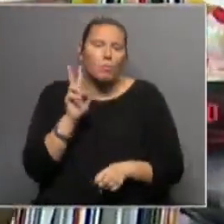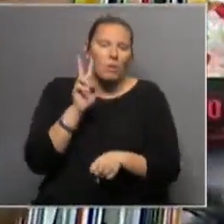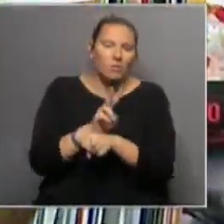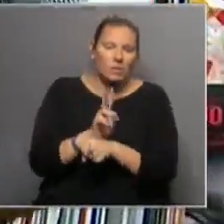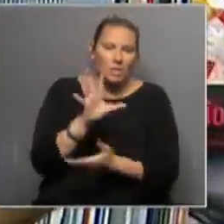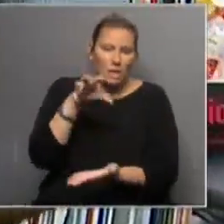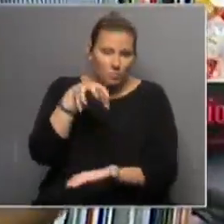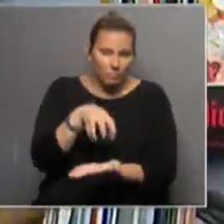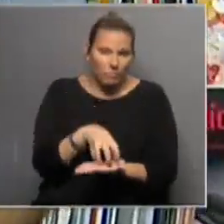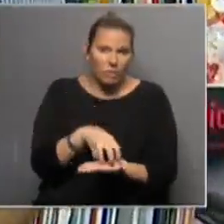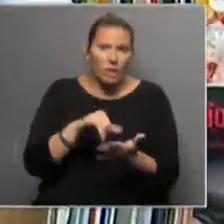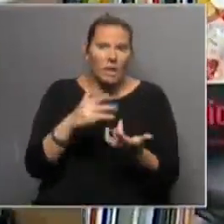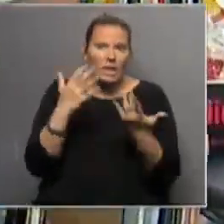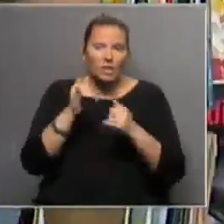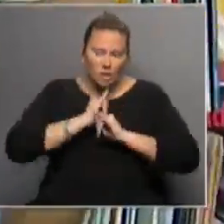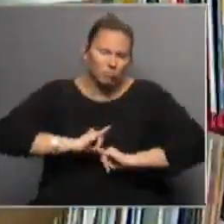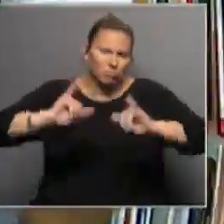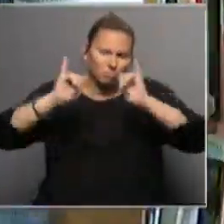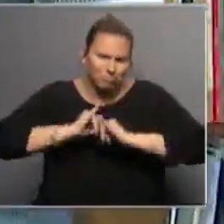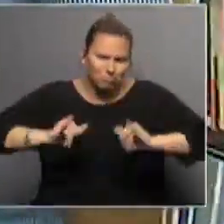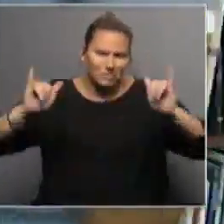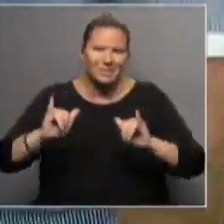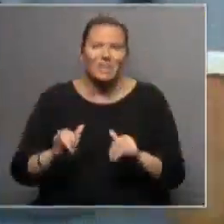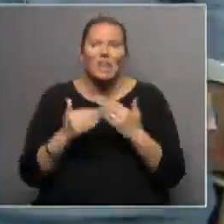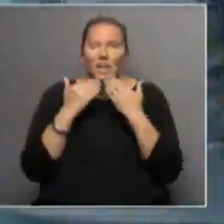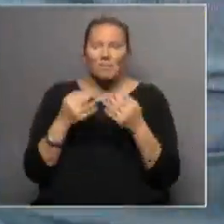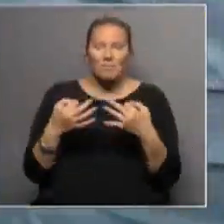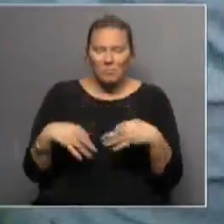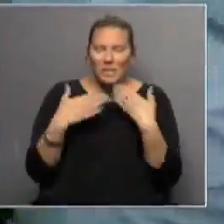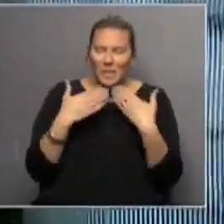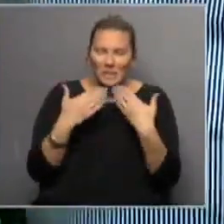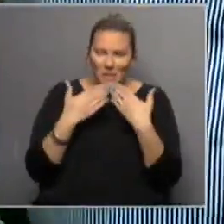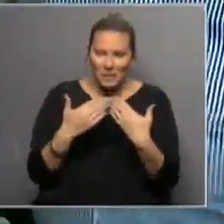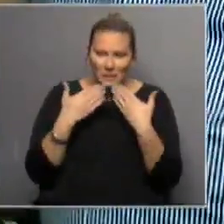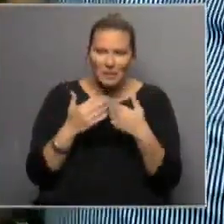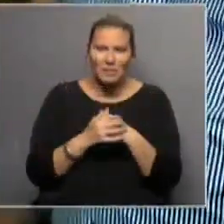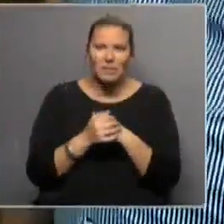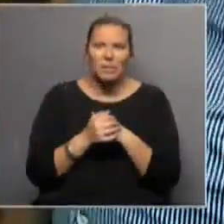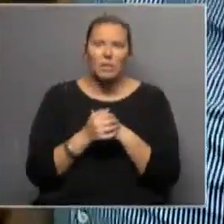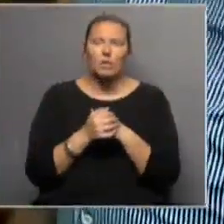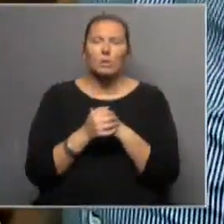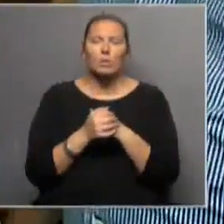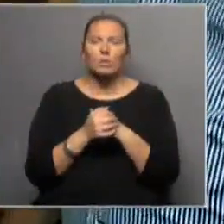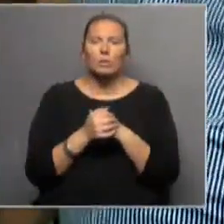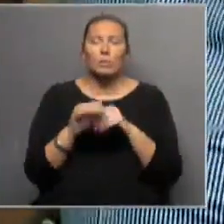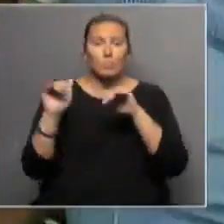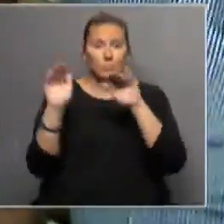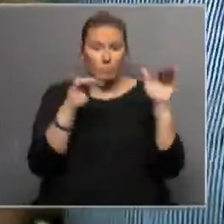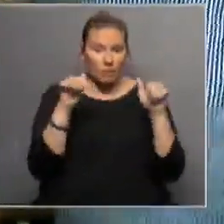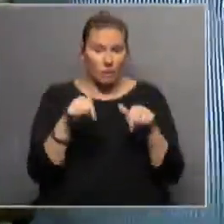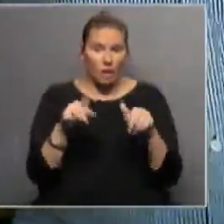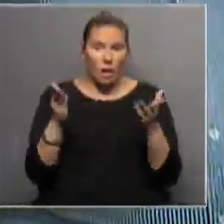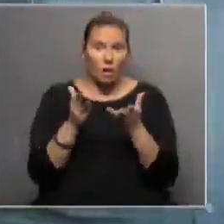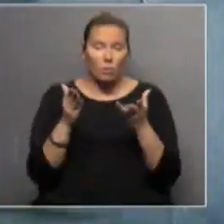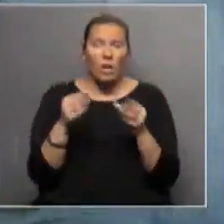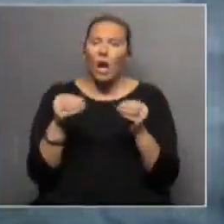Libros. Creo que ya hice mucha publicidad, ¿no? Muchas gracias, sí, muchas gracias. Bueno. Y bueno, les saludamos desde acá. Ahora Leo